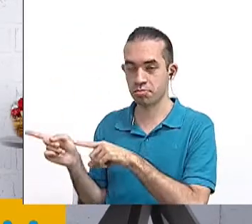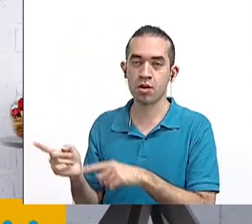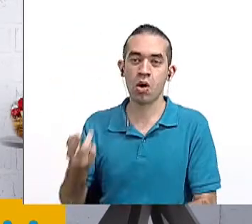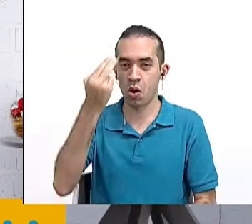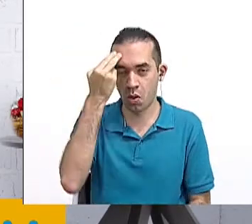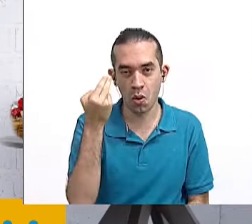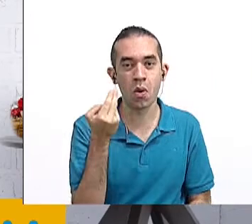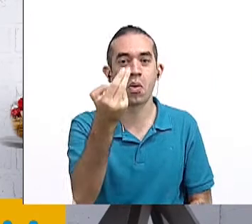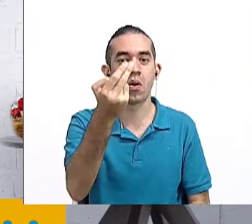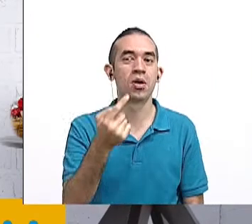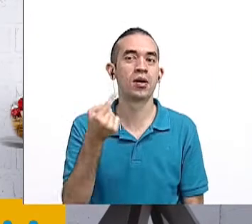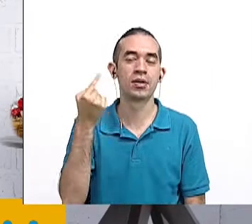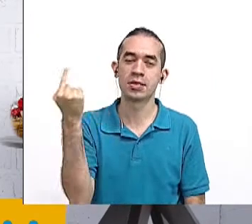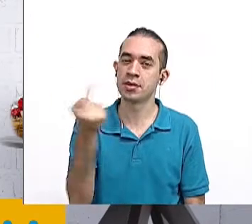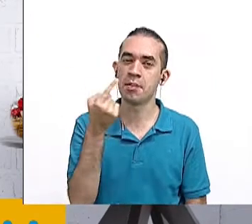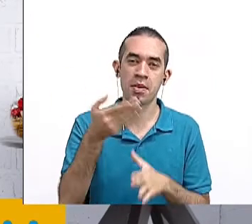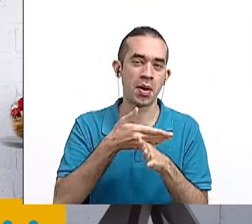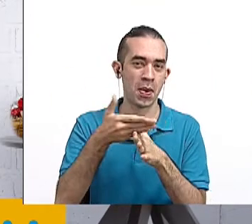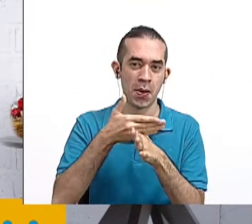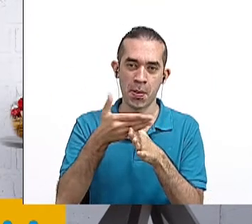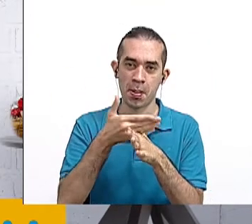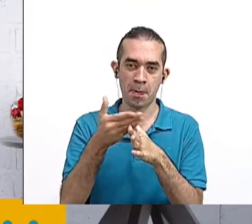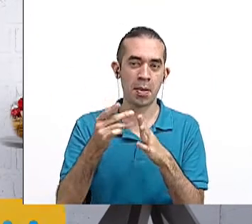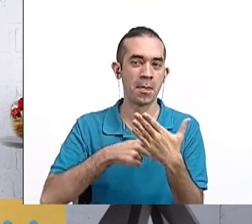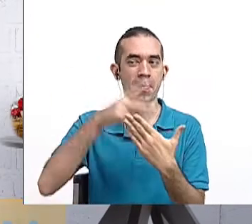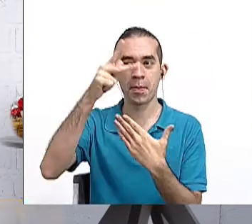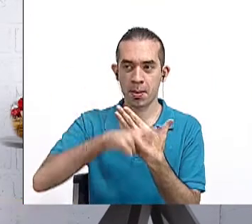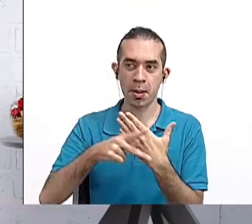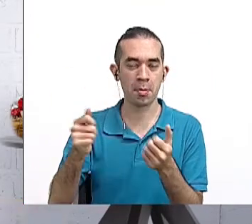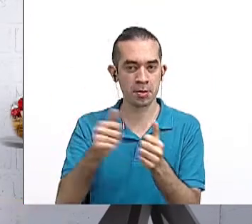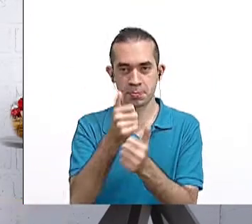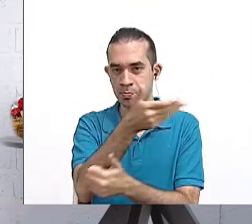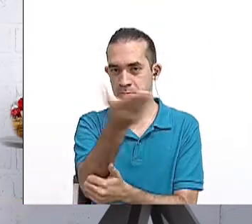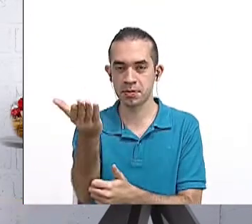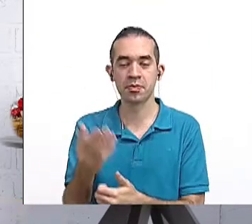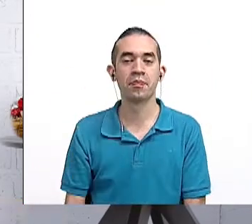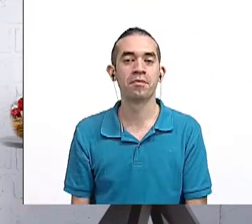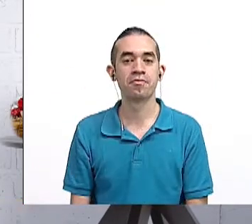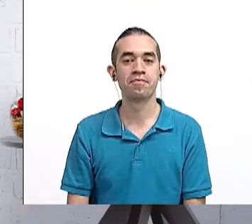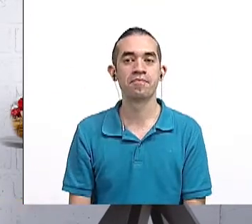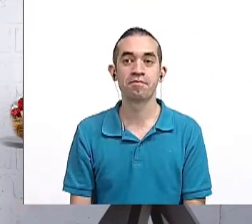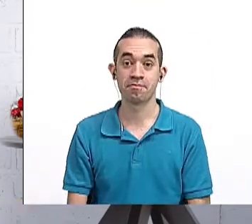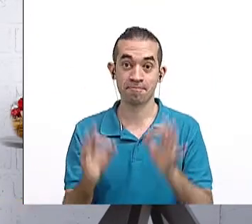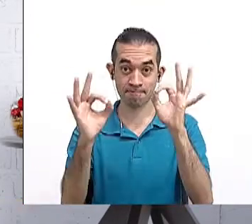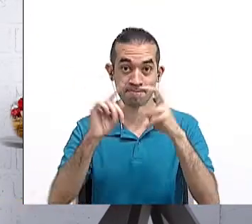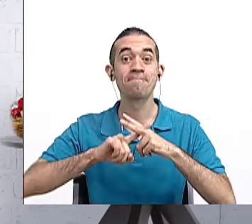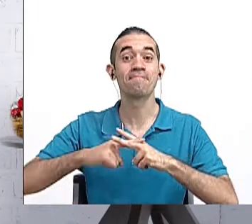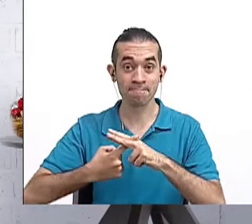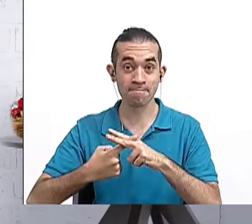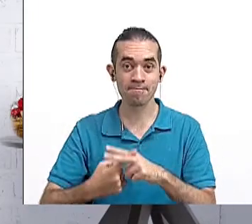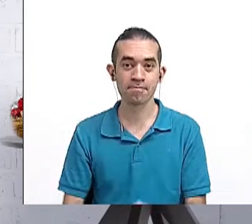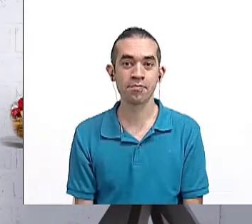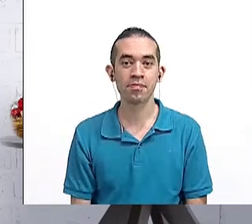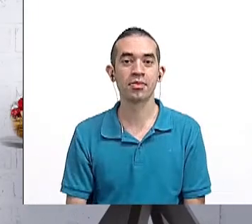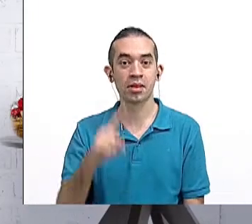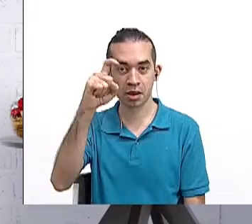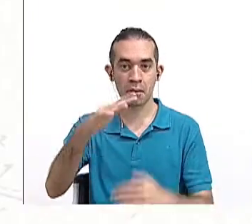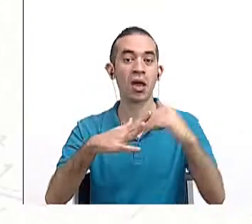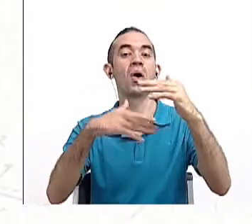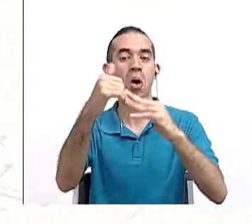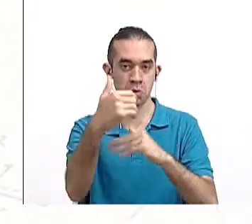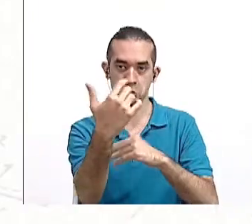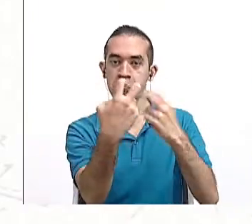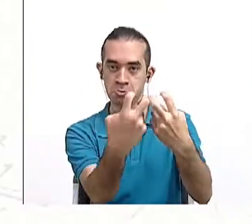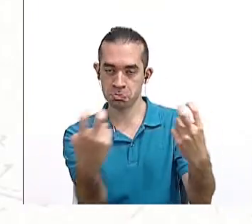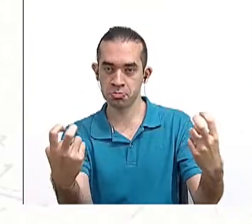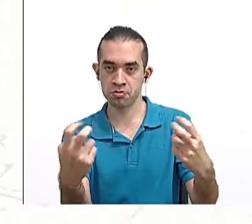para mí siempre compartir estos programas con ustedes y bueno ahora sí vamos a iniciar pongámonos cómodos y ustedes en sus